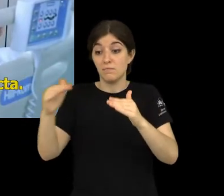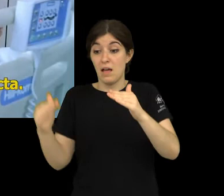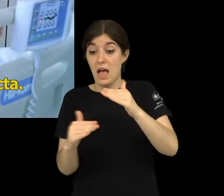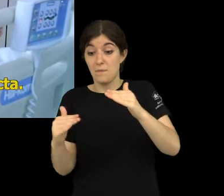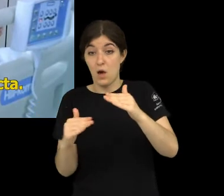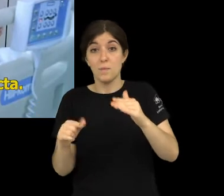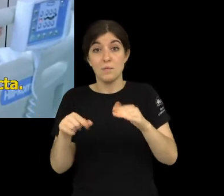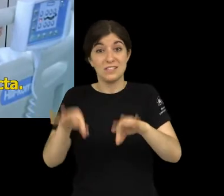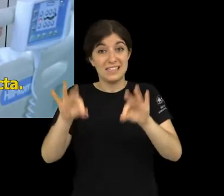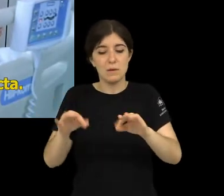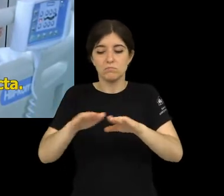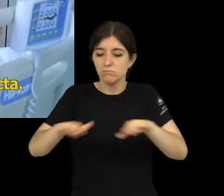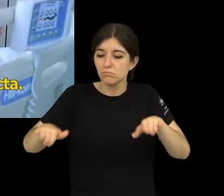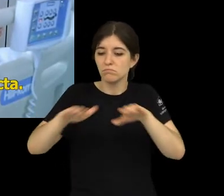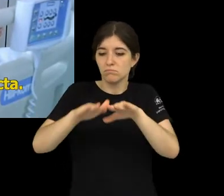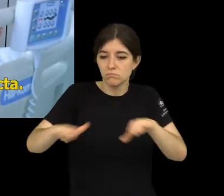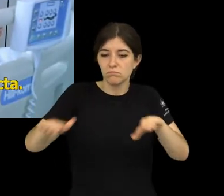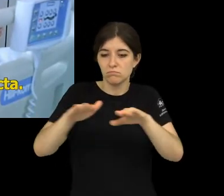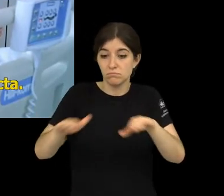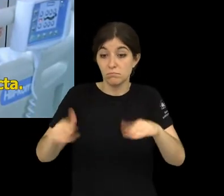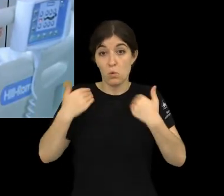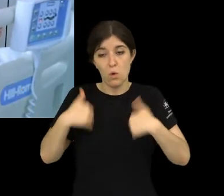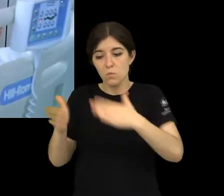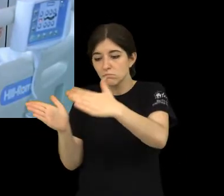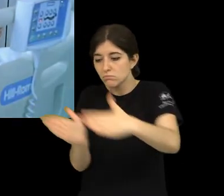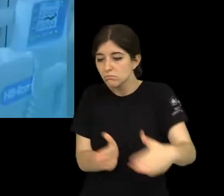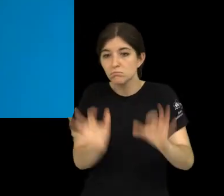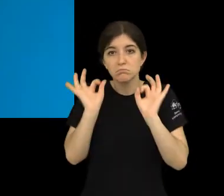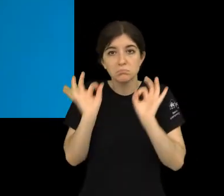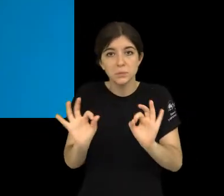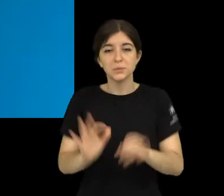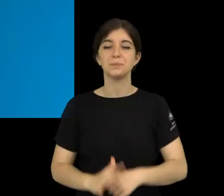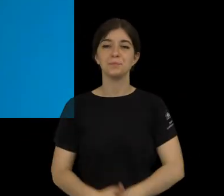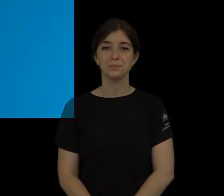como la sábana. Miraremos que esté bien alineada. En este caso, pues...